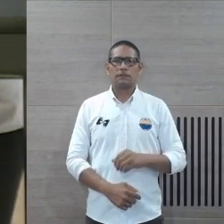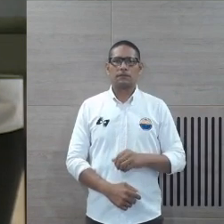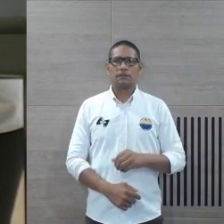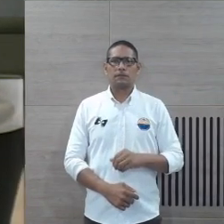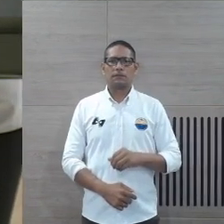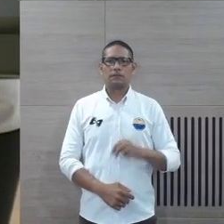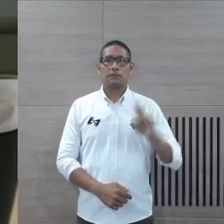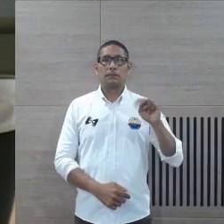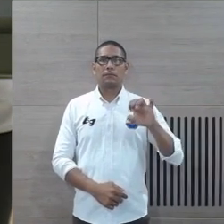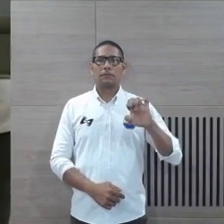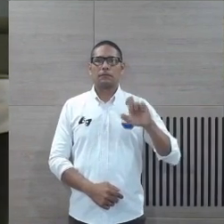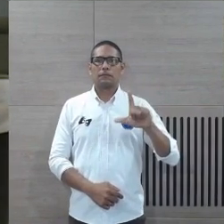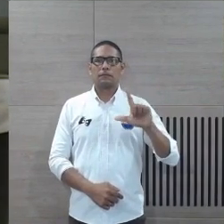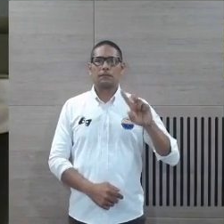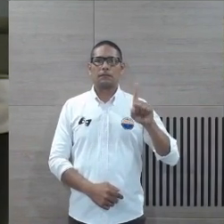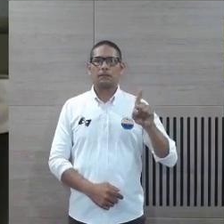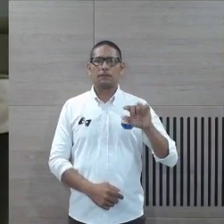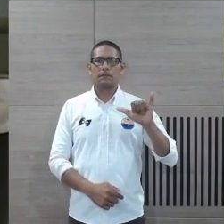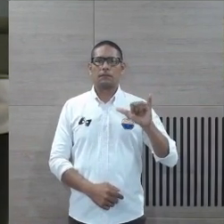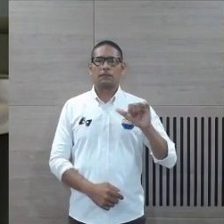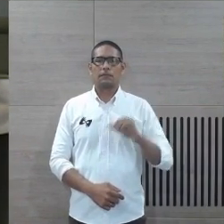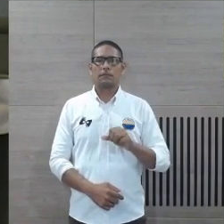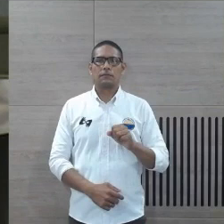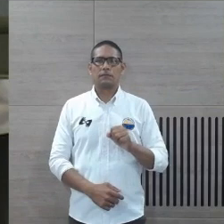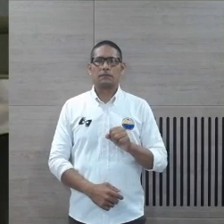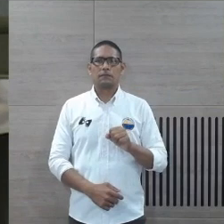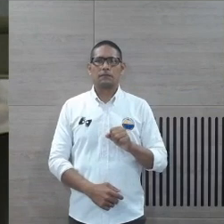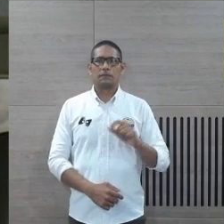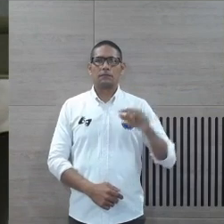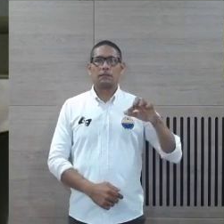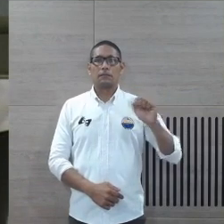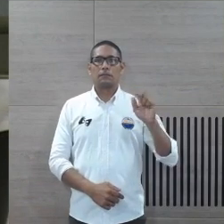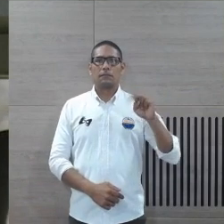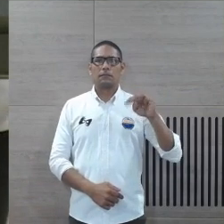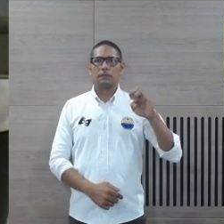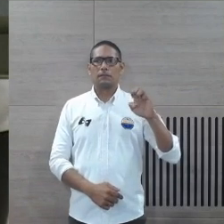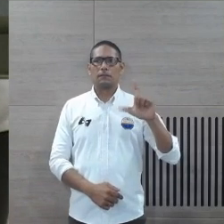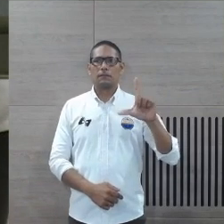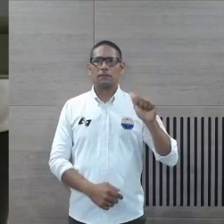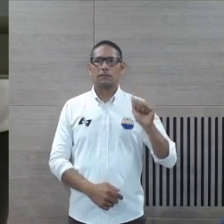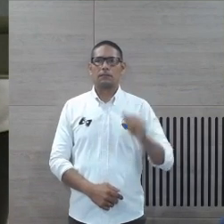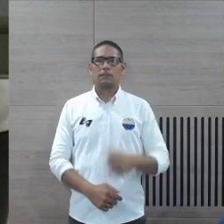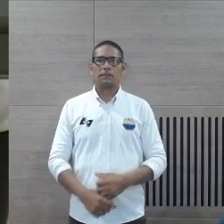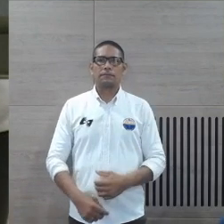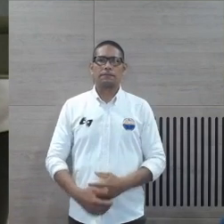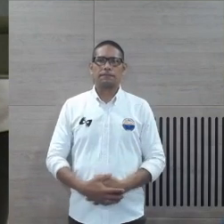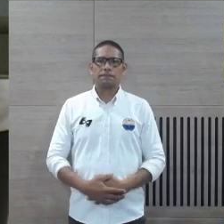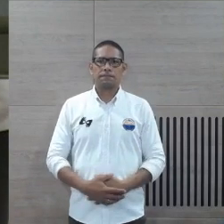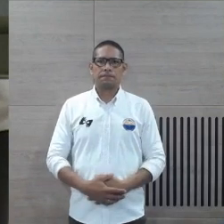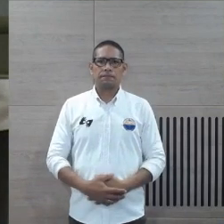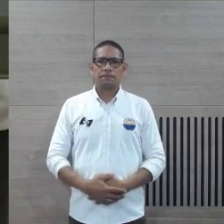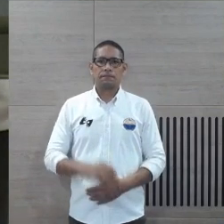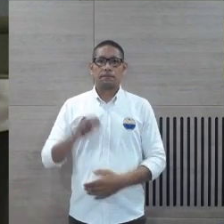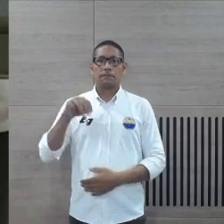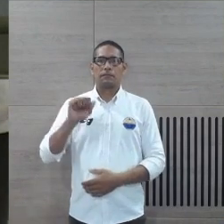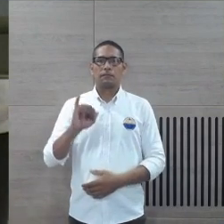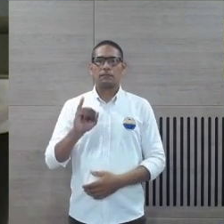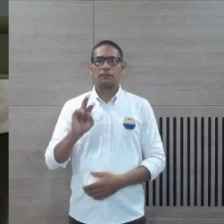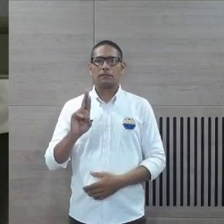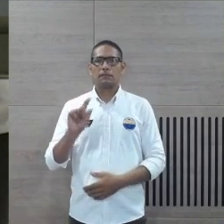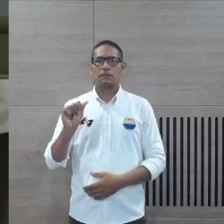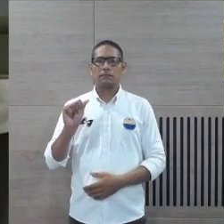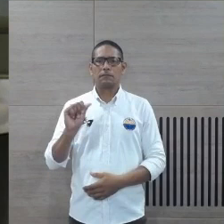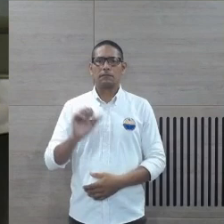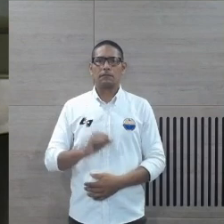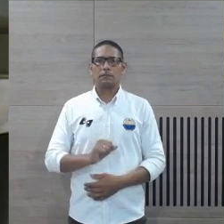Prince. Pamela Sugelene Fernández Palacio. Mayra Selena Fuentes Castro. Richard David